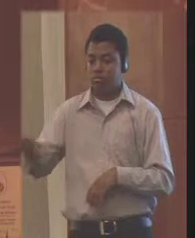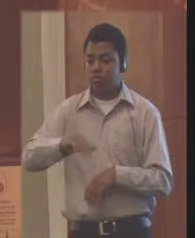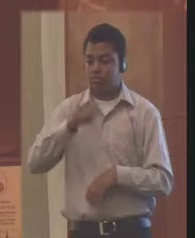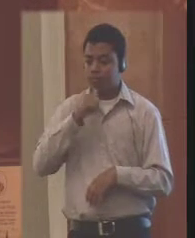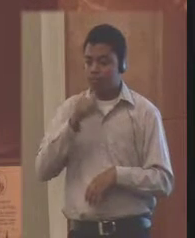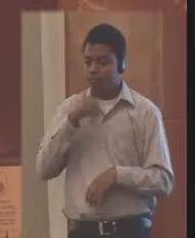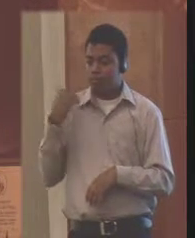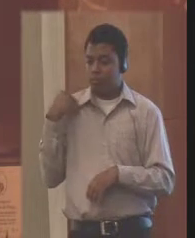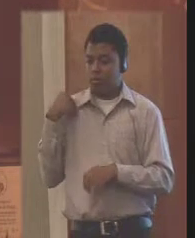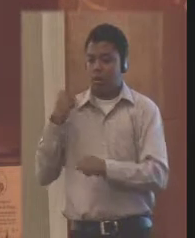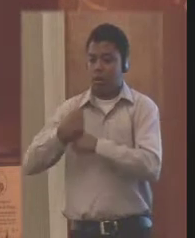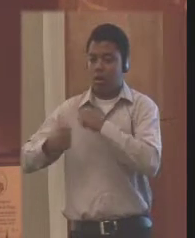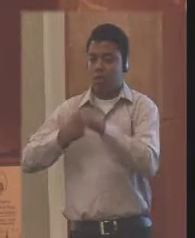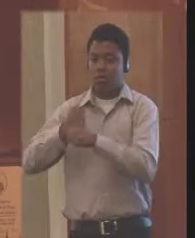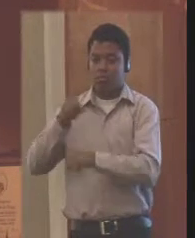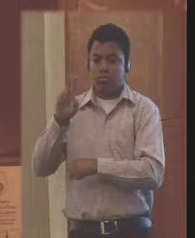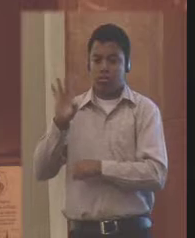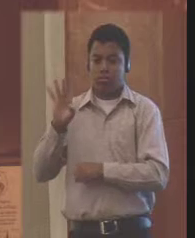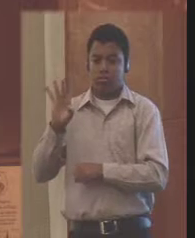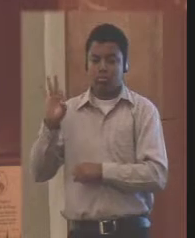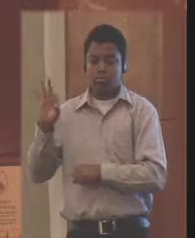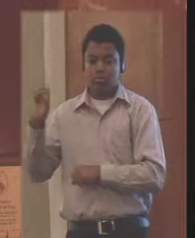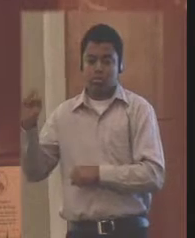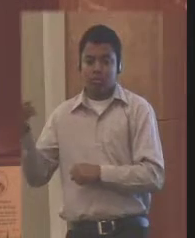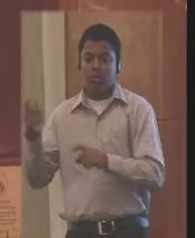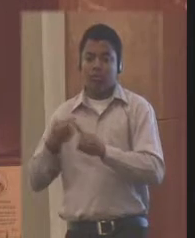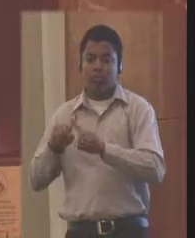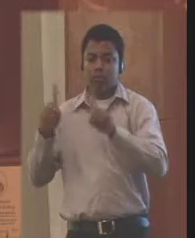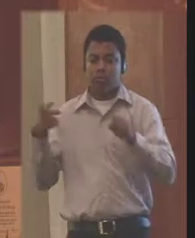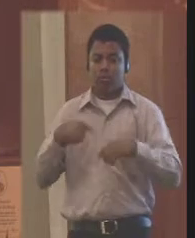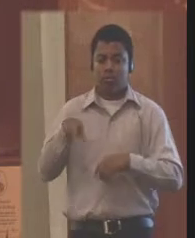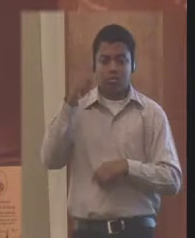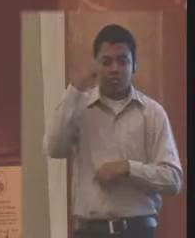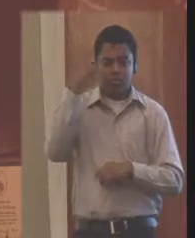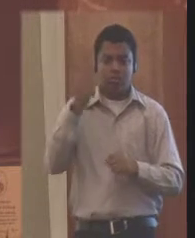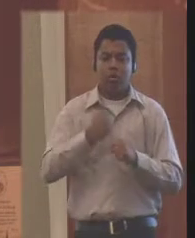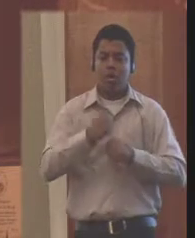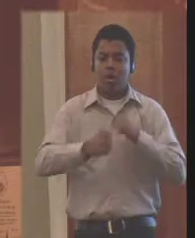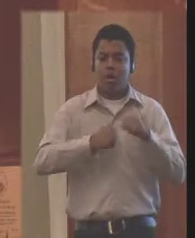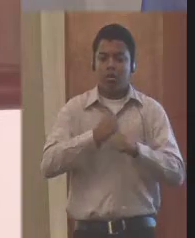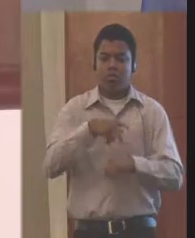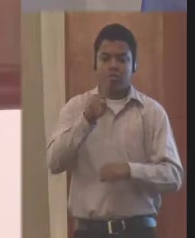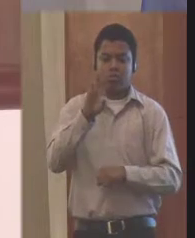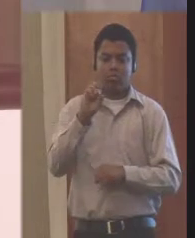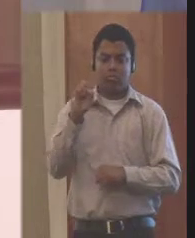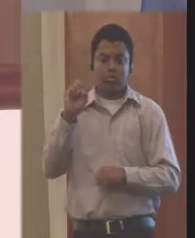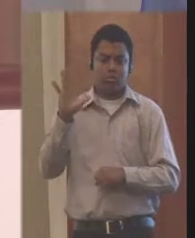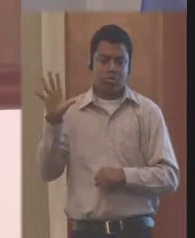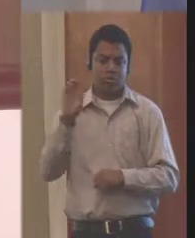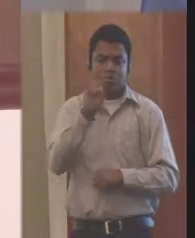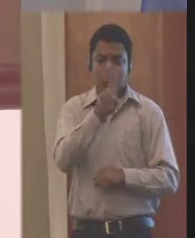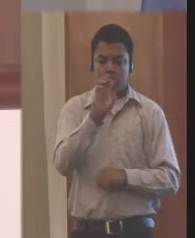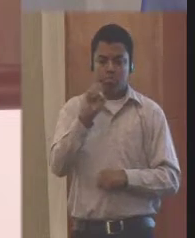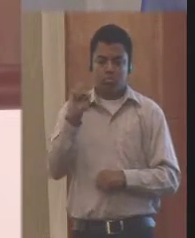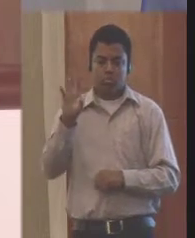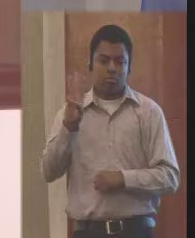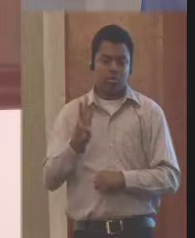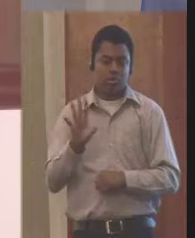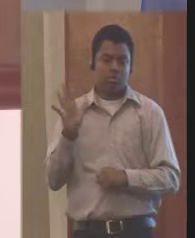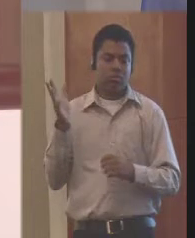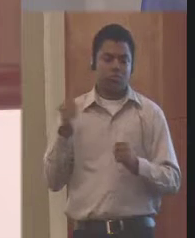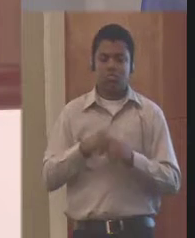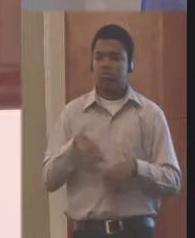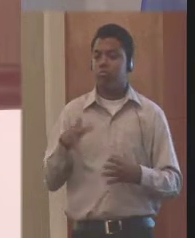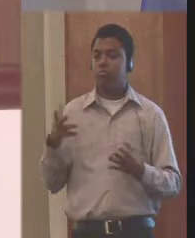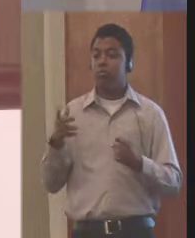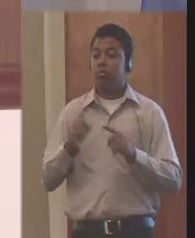vemos esto con mucha más frecuencia y más intensidad después de eventos tan importantes como el terremoto de Japón, de Haití